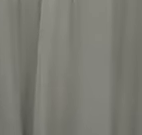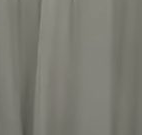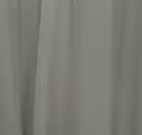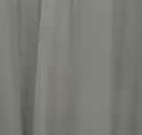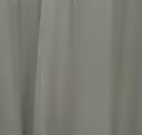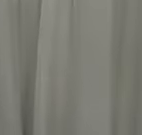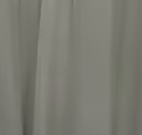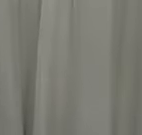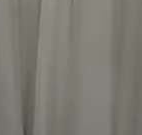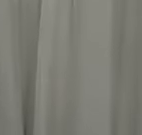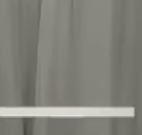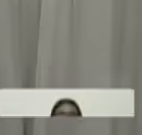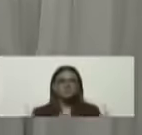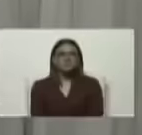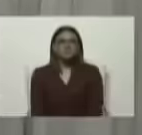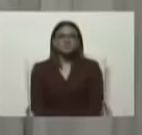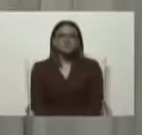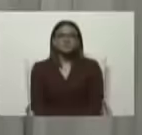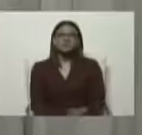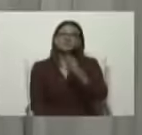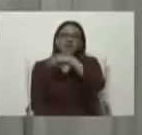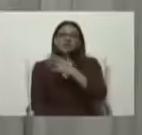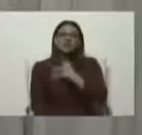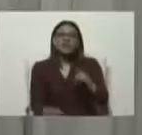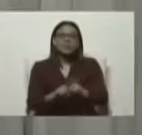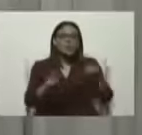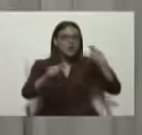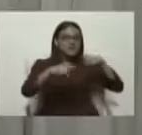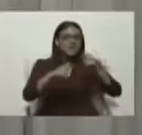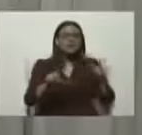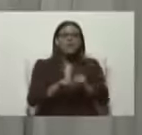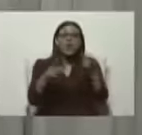a revender, porque ya lo hicieron en la década del 90,